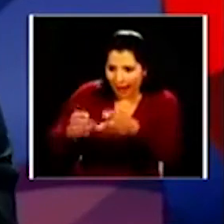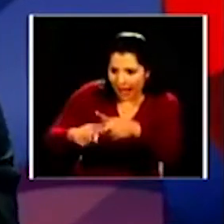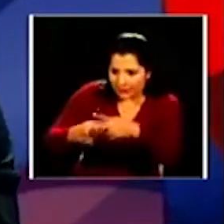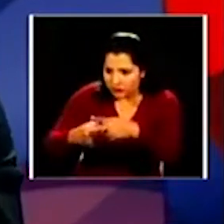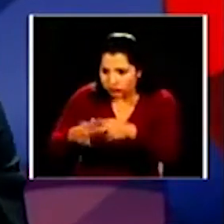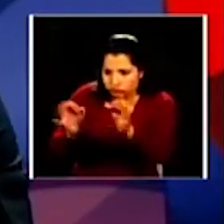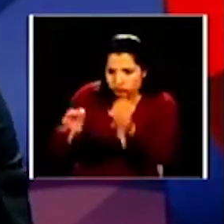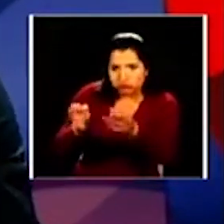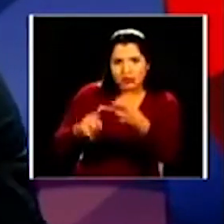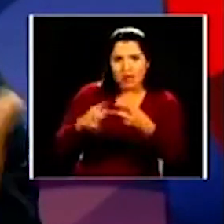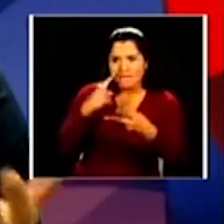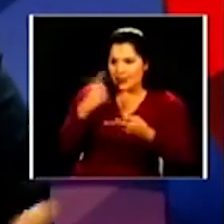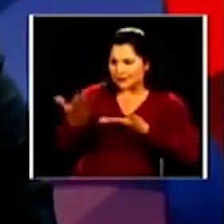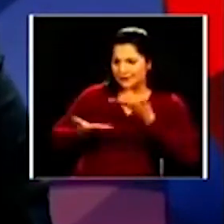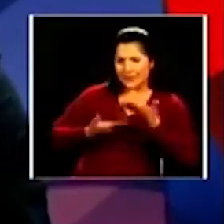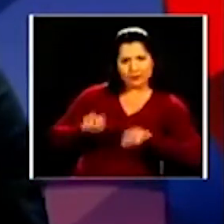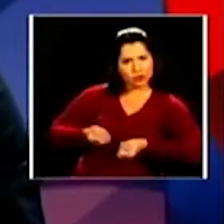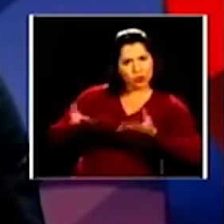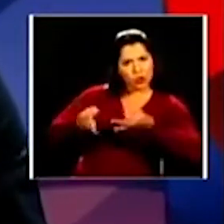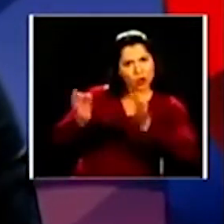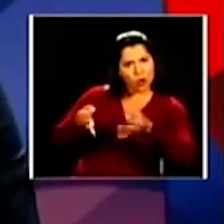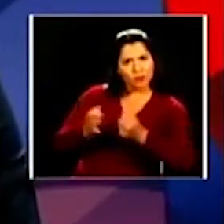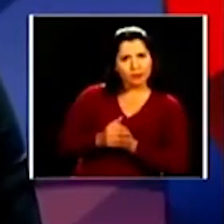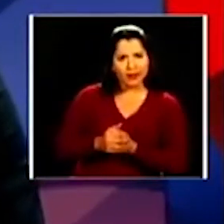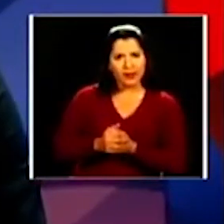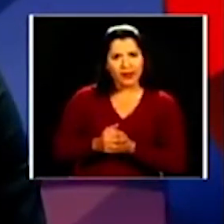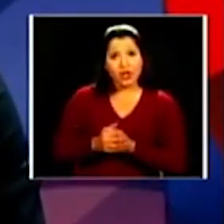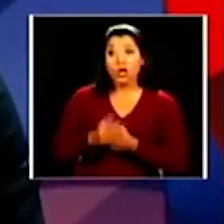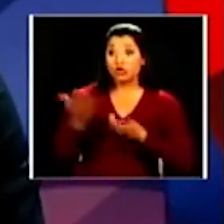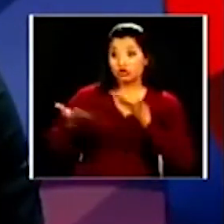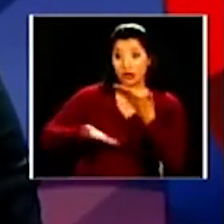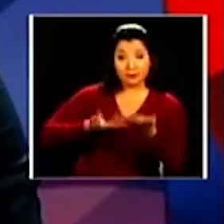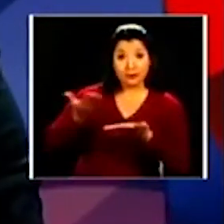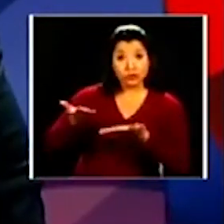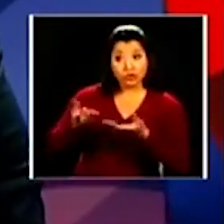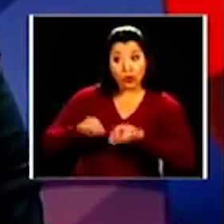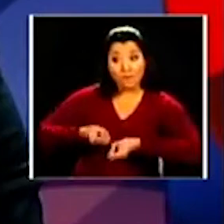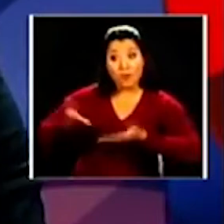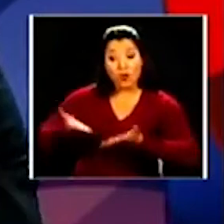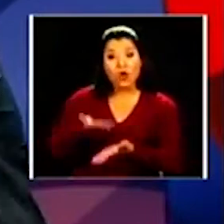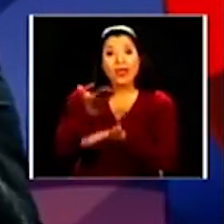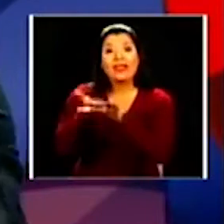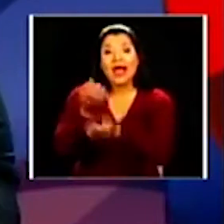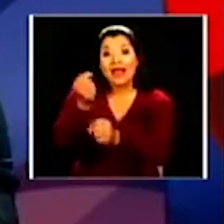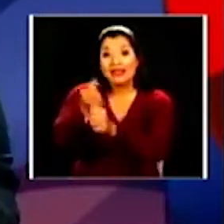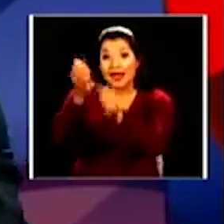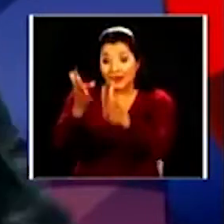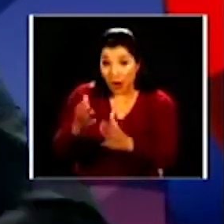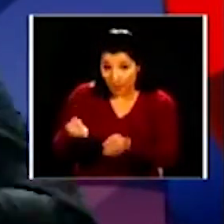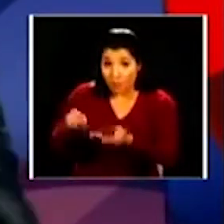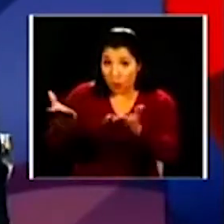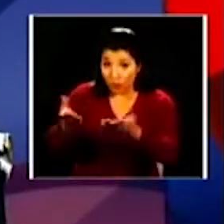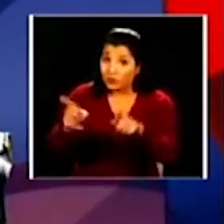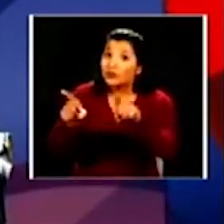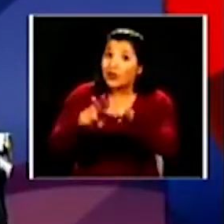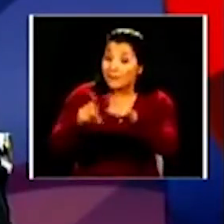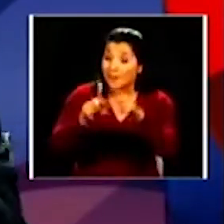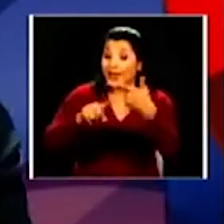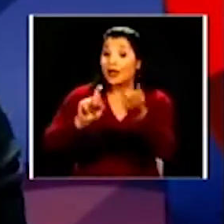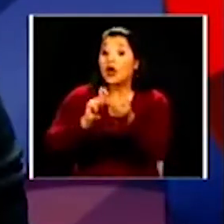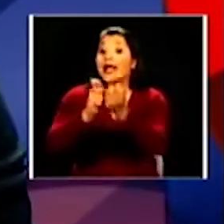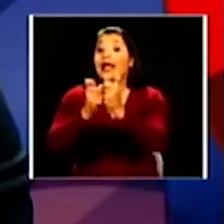servicios públicos que dan los empleados públicos. Por eso también ahí hablábamos de una reforma al empleo público y al servicio